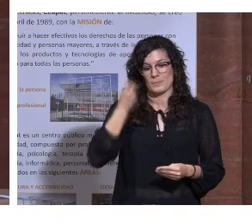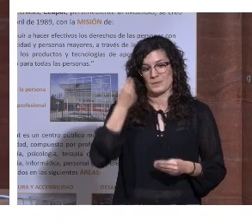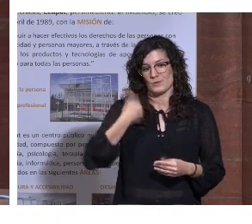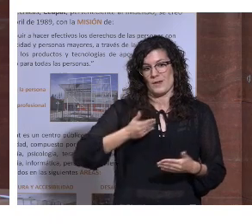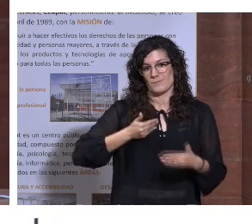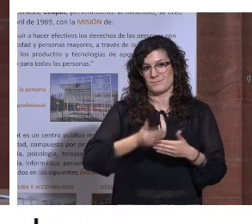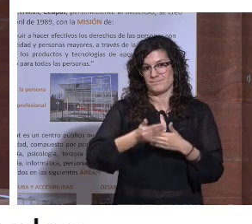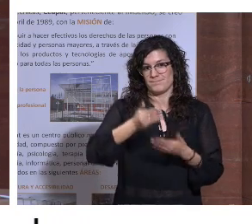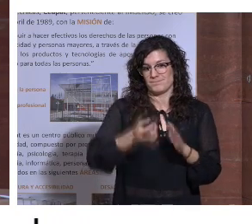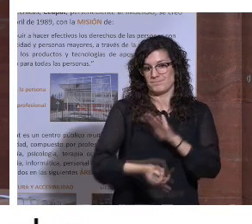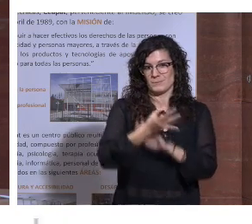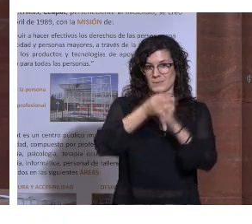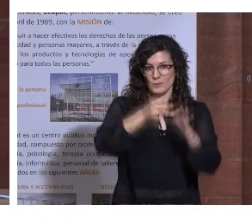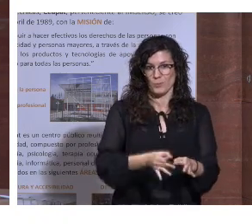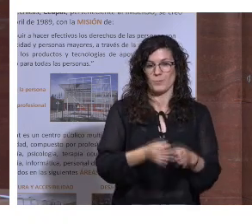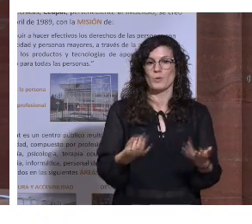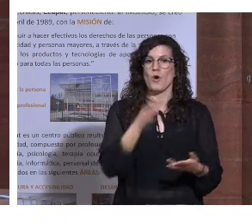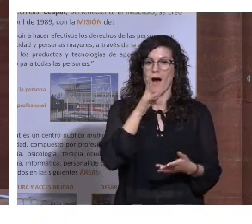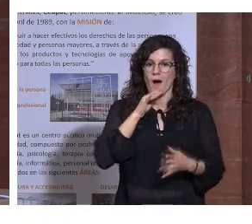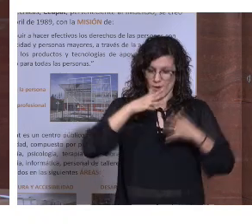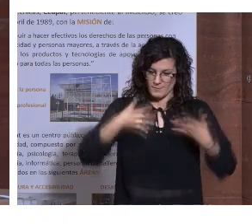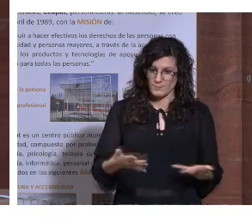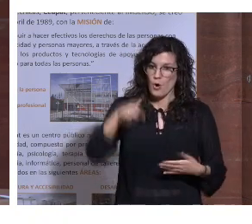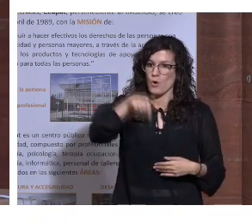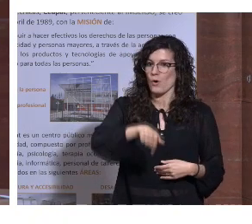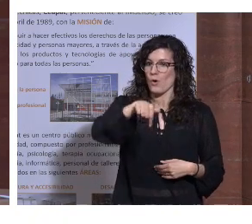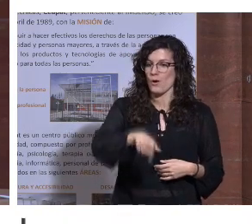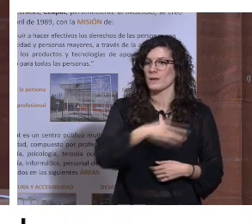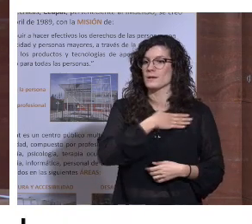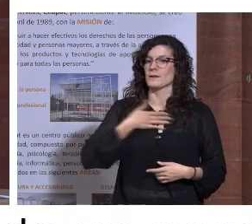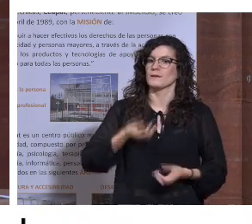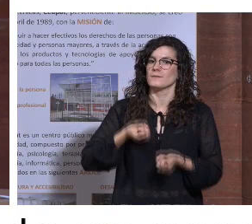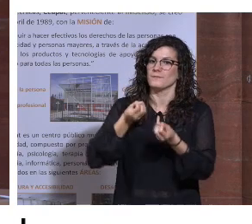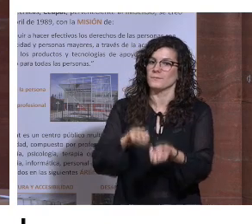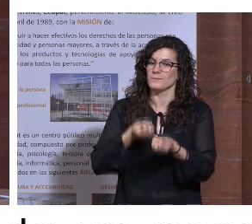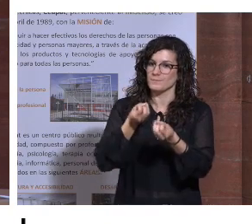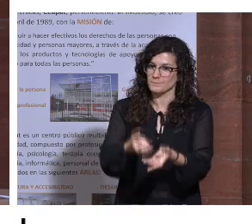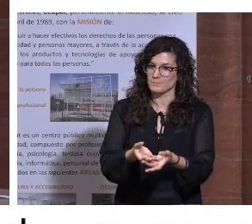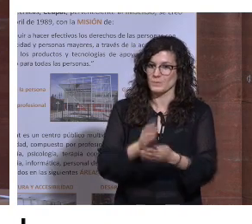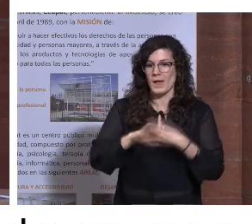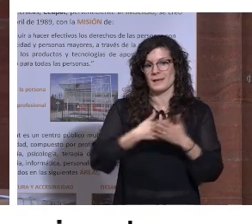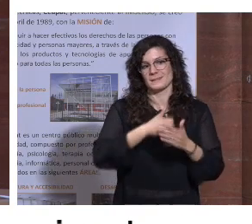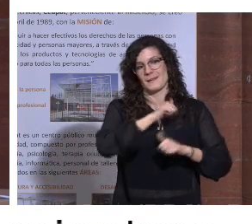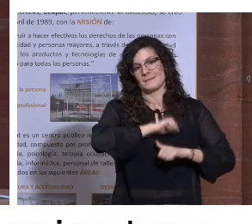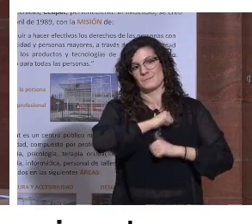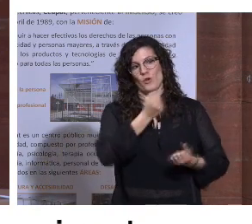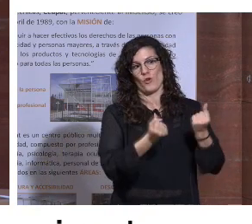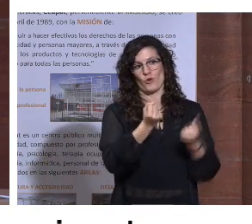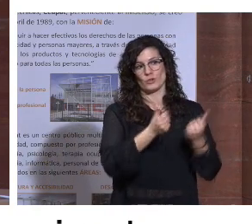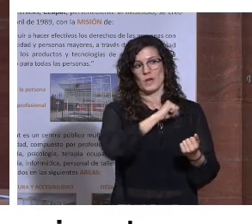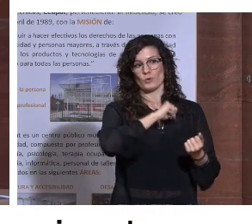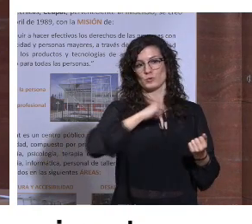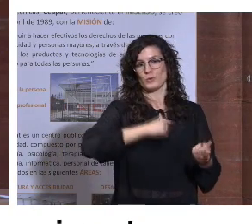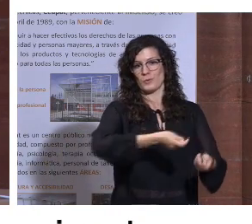Pero sí quería comentar, volviendo un poco al presente de hoy, mientras llega el vehículo autónomo accesible sin conductor y sea cual sea el tipo de